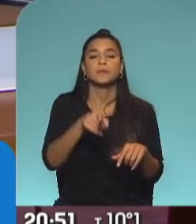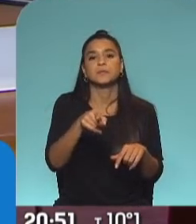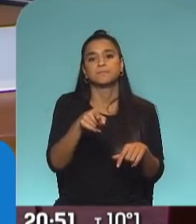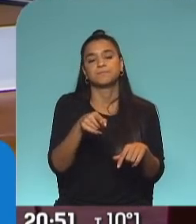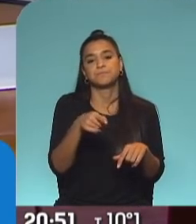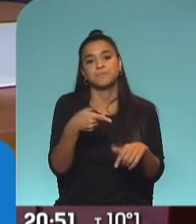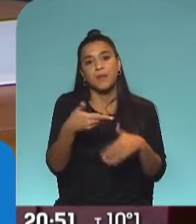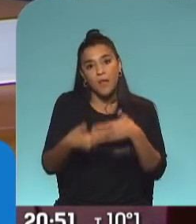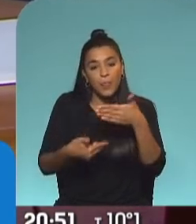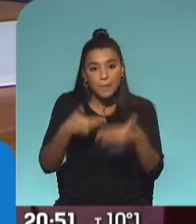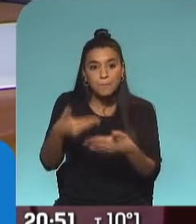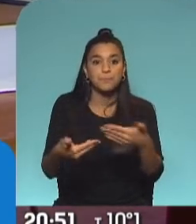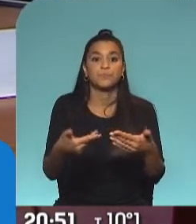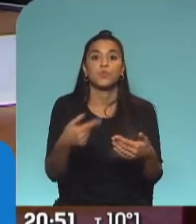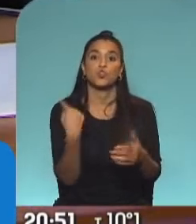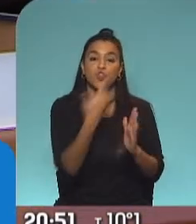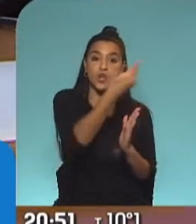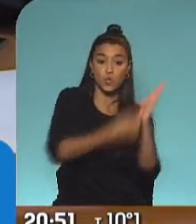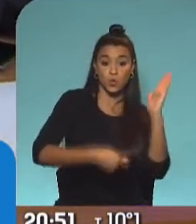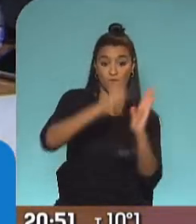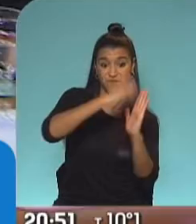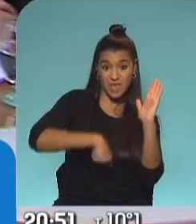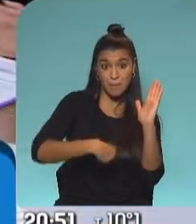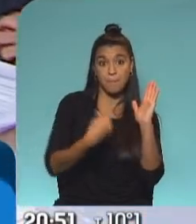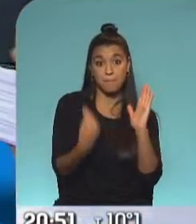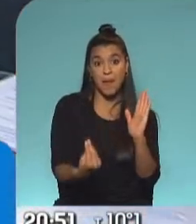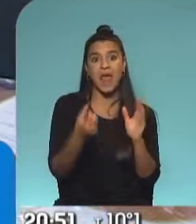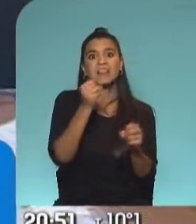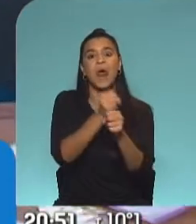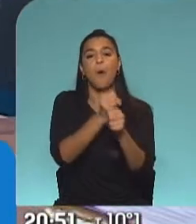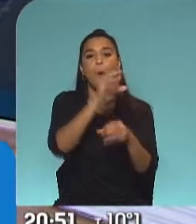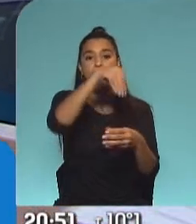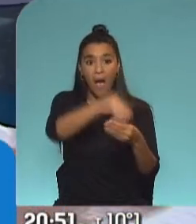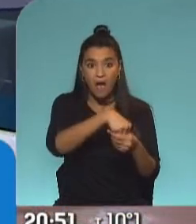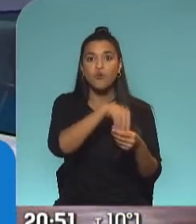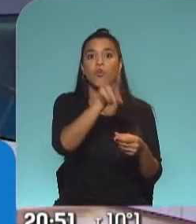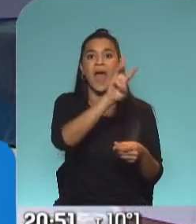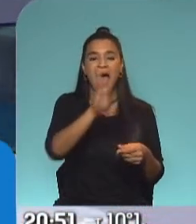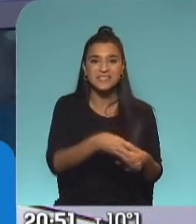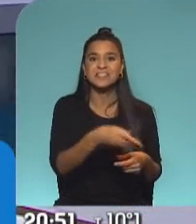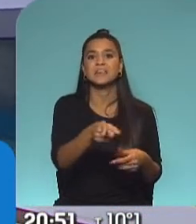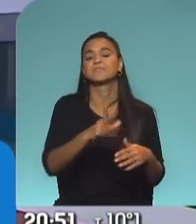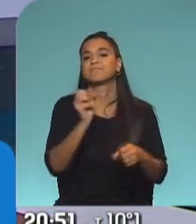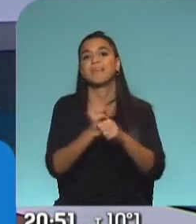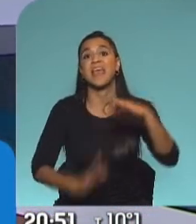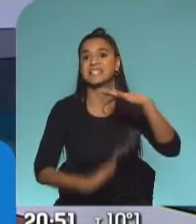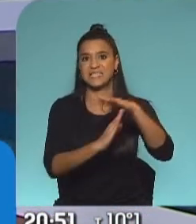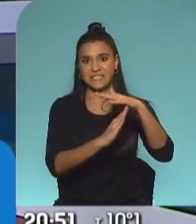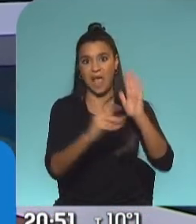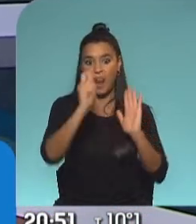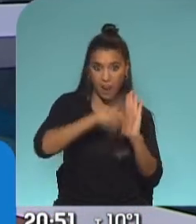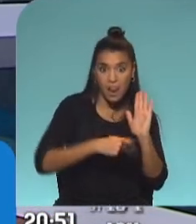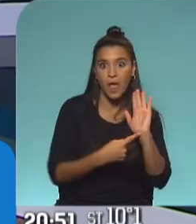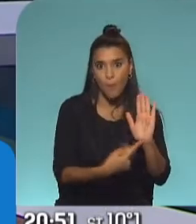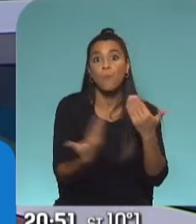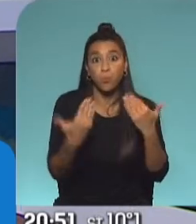que firmamos una resolución para que la tarea de este organismo sea tarea declarada esencial, en la medida que fuimos